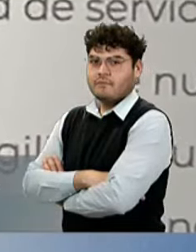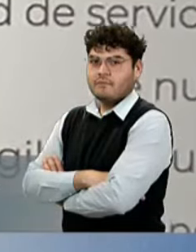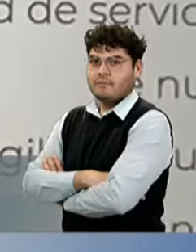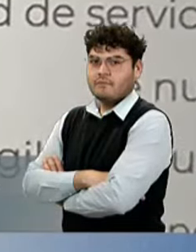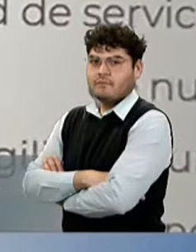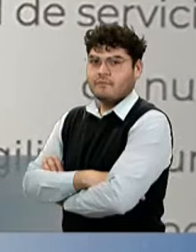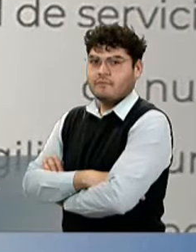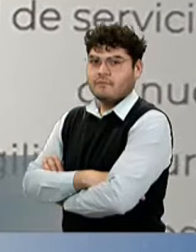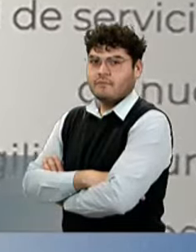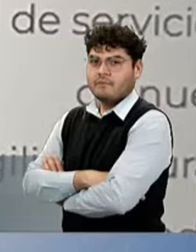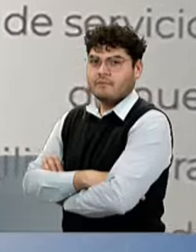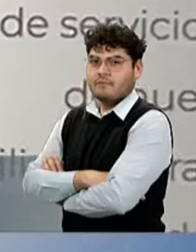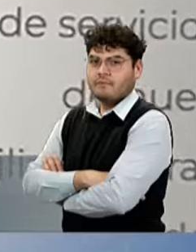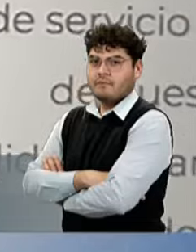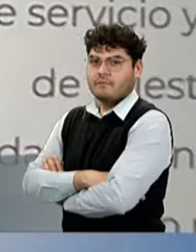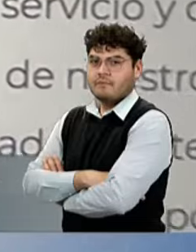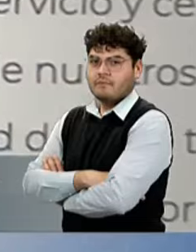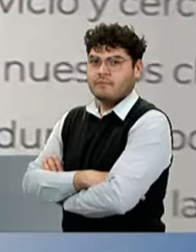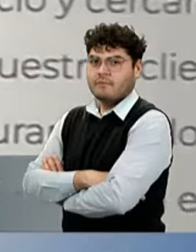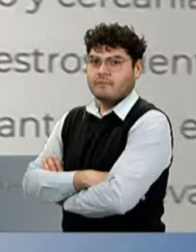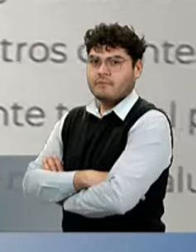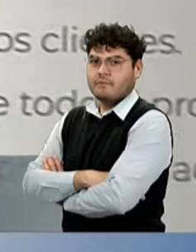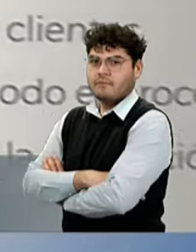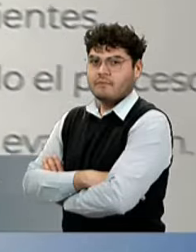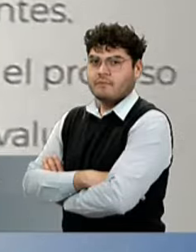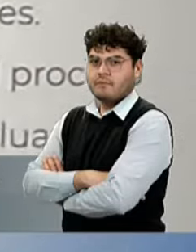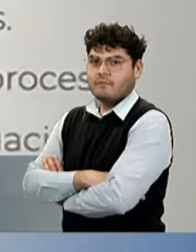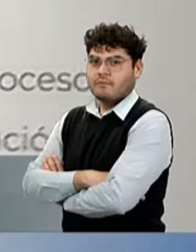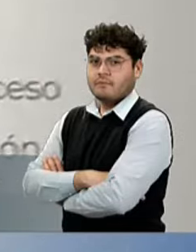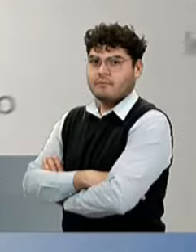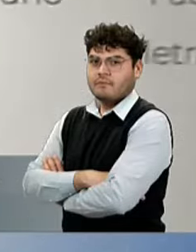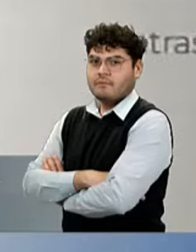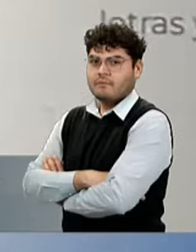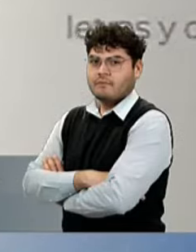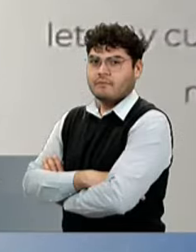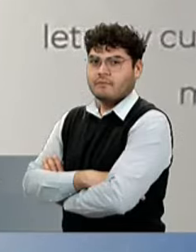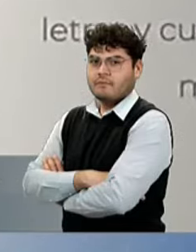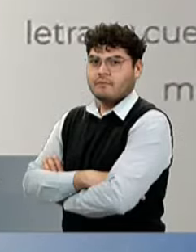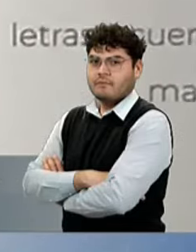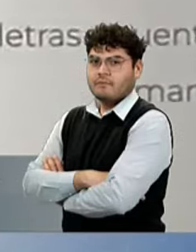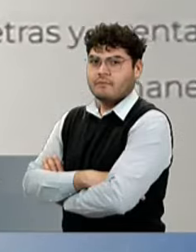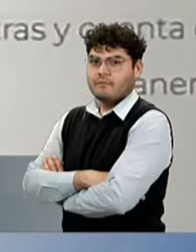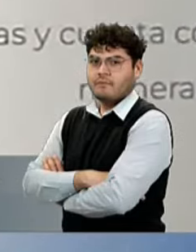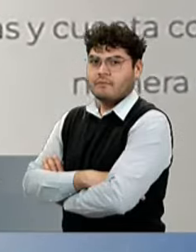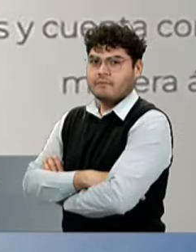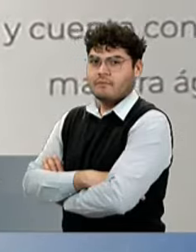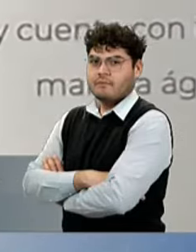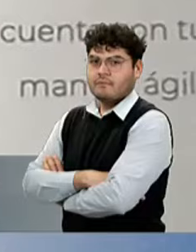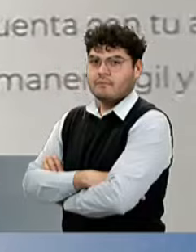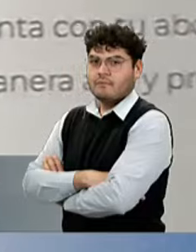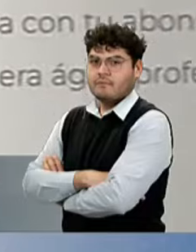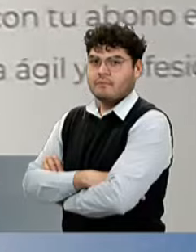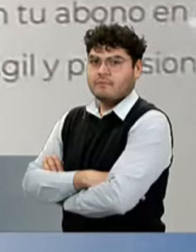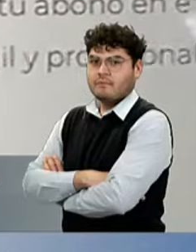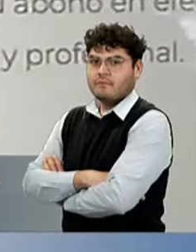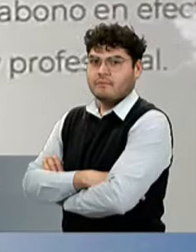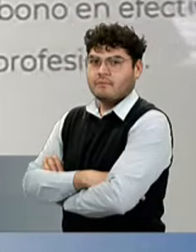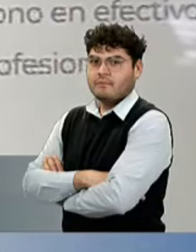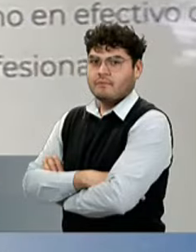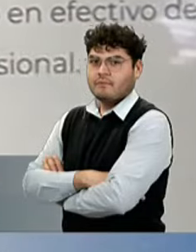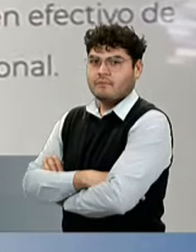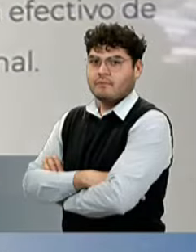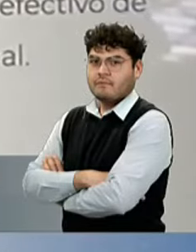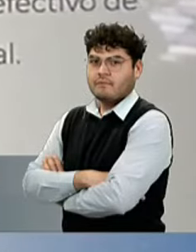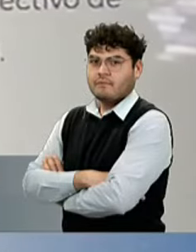de facilitación de documentación tributaria falsa. A esto se le suma también que ayer The Barber Group